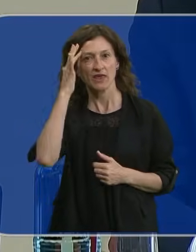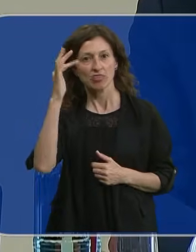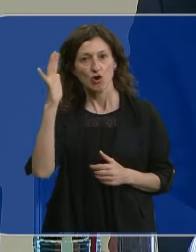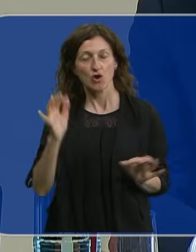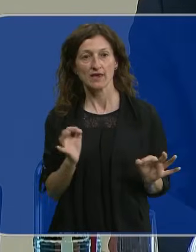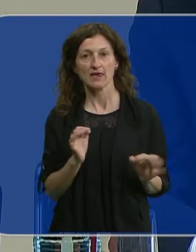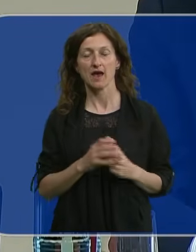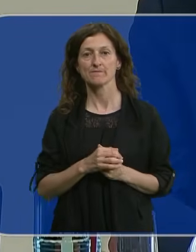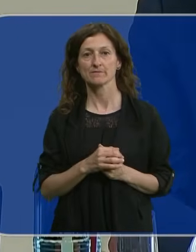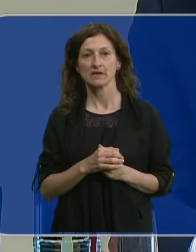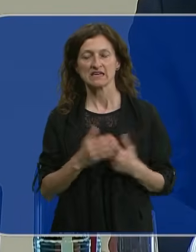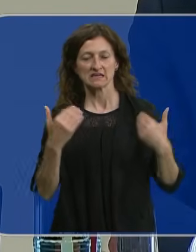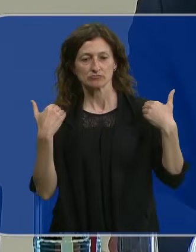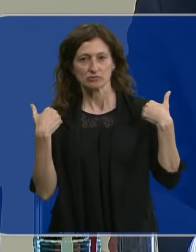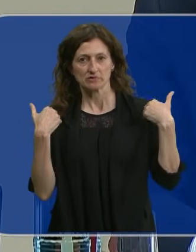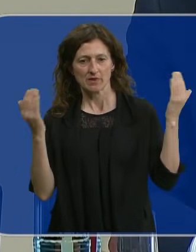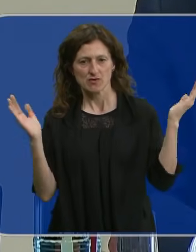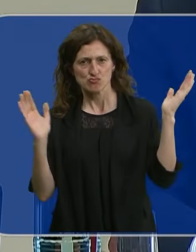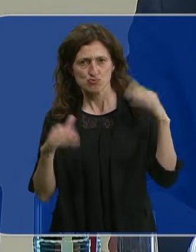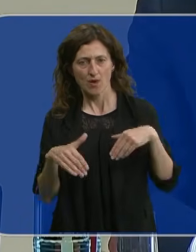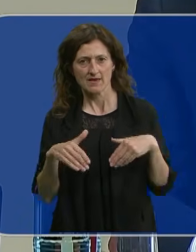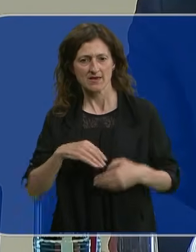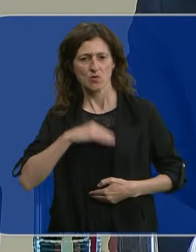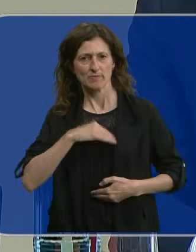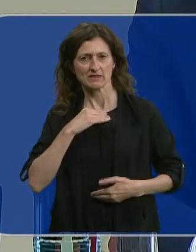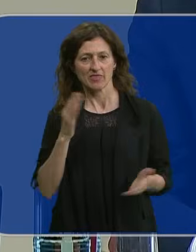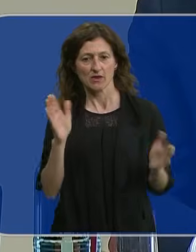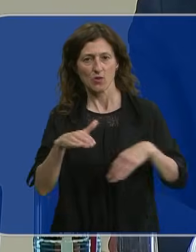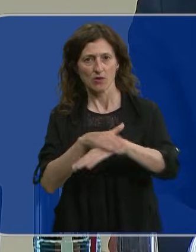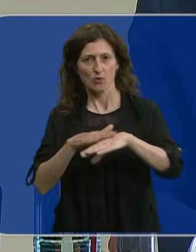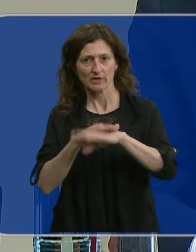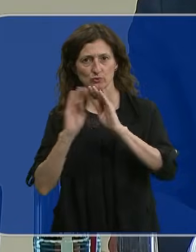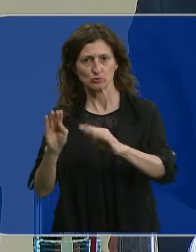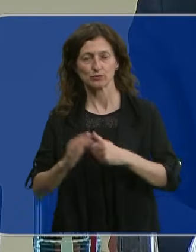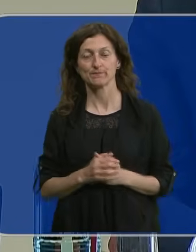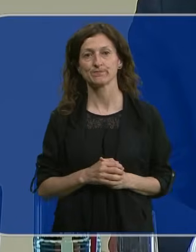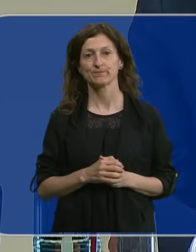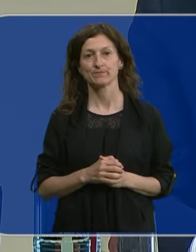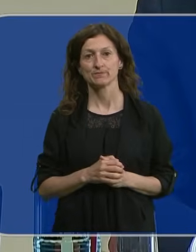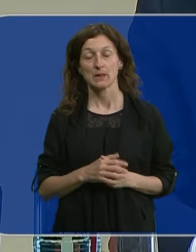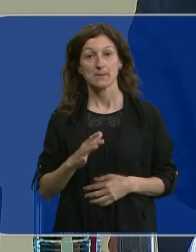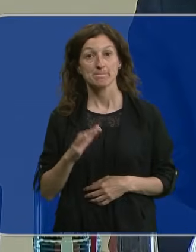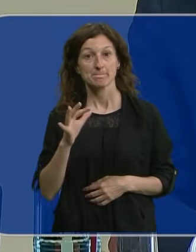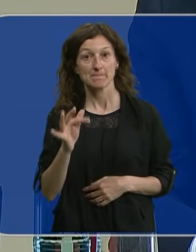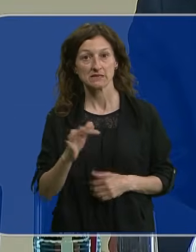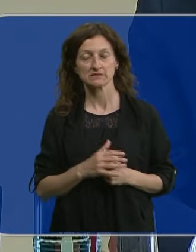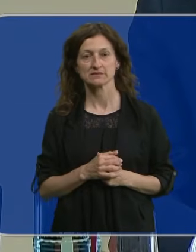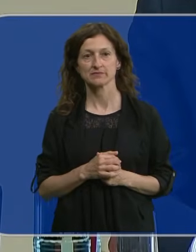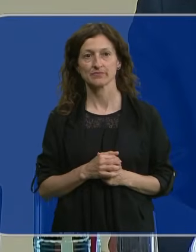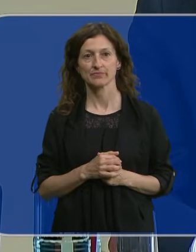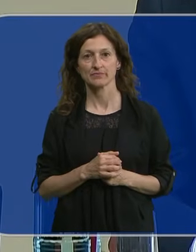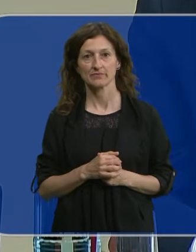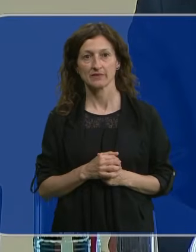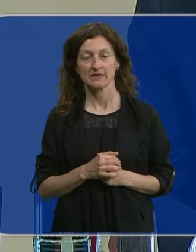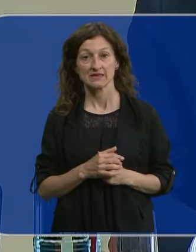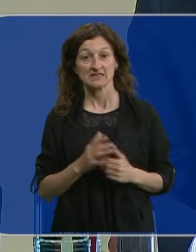ideología, por la irresponsabilidad y por la incompetencia de un gobierno. Pero es algo más. Es además